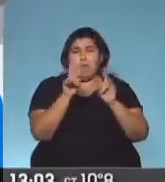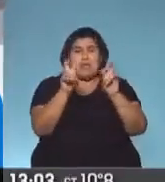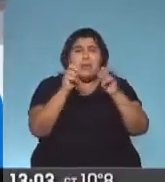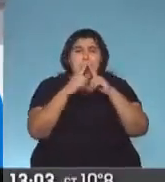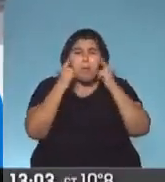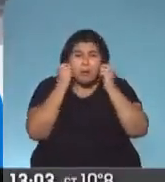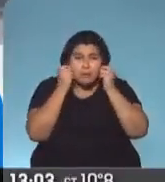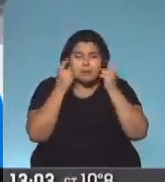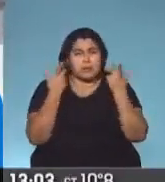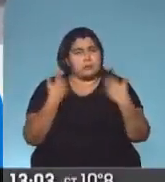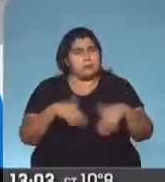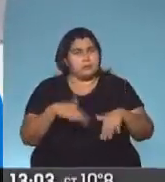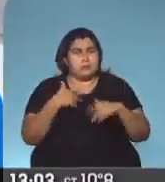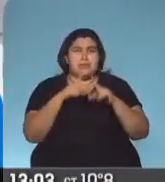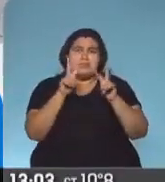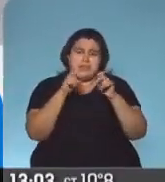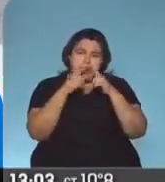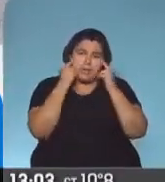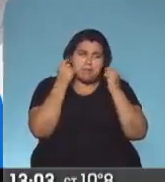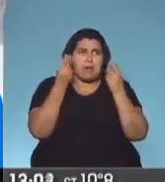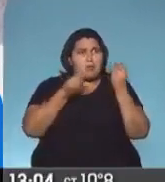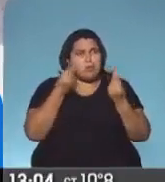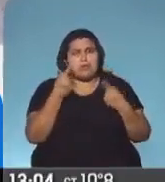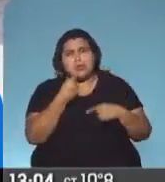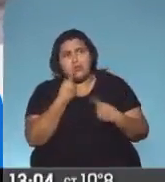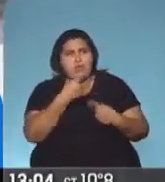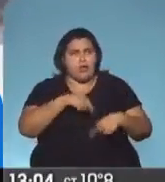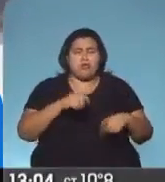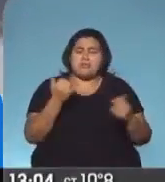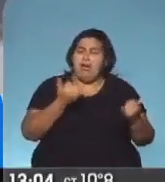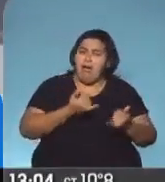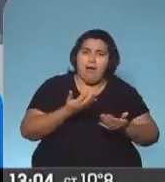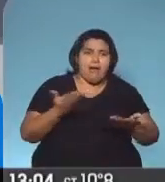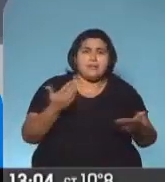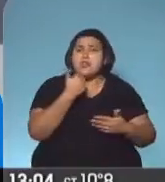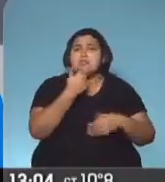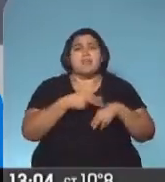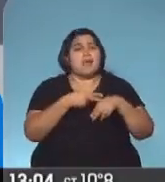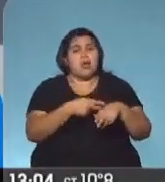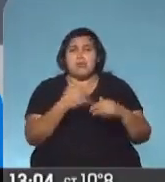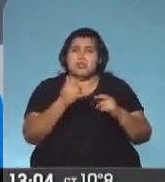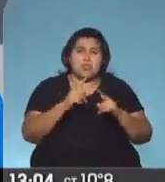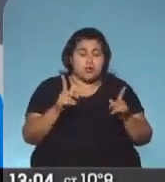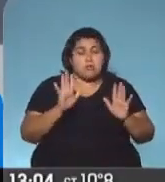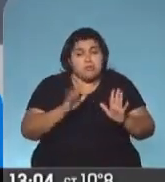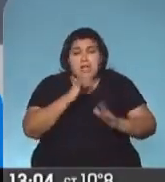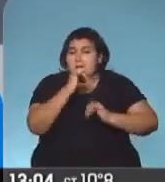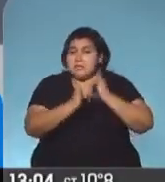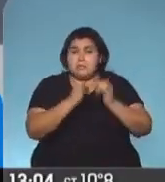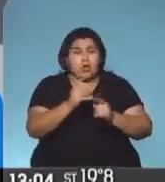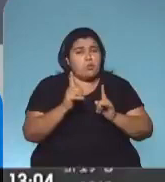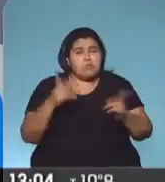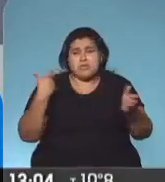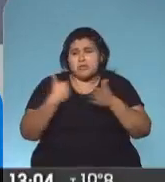barbijo un tema candente y que todos queremos saber cuáles son las recomendaciones bueno explico lo que viene diciendo